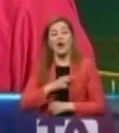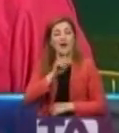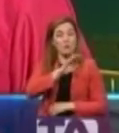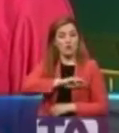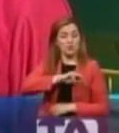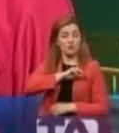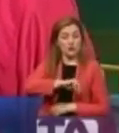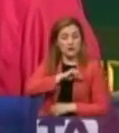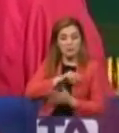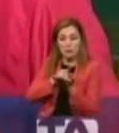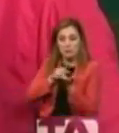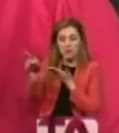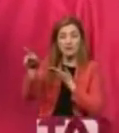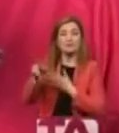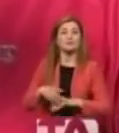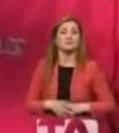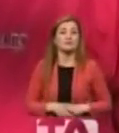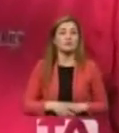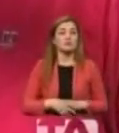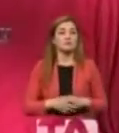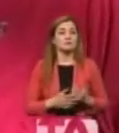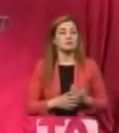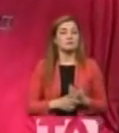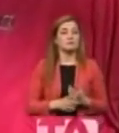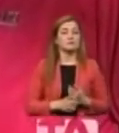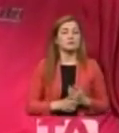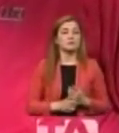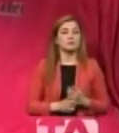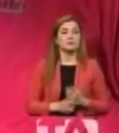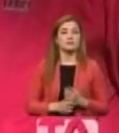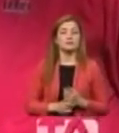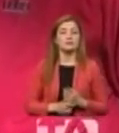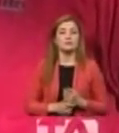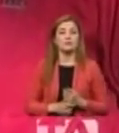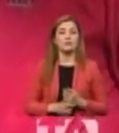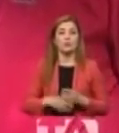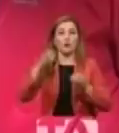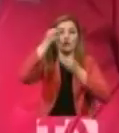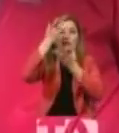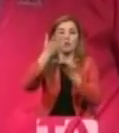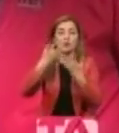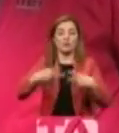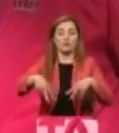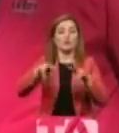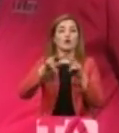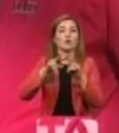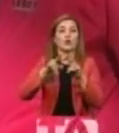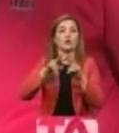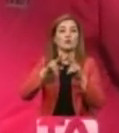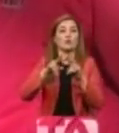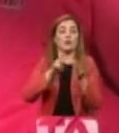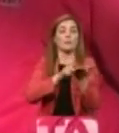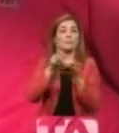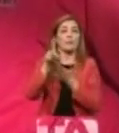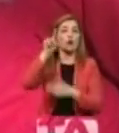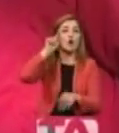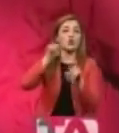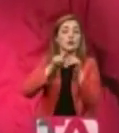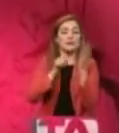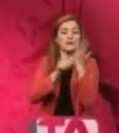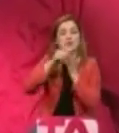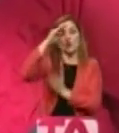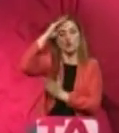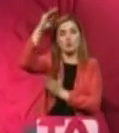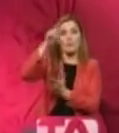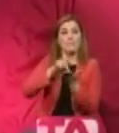que no puede salir impune. Sabemos que en pocos minutos también se dará a conocer cuáles son los montos ya para la recompensa, coordinado con el Ministerio del